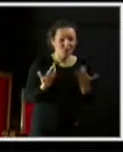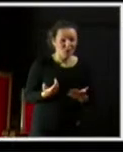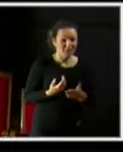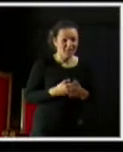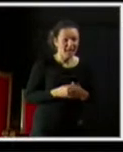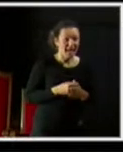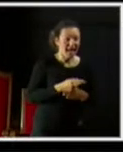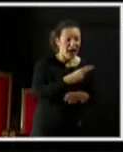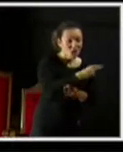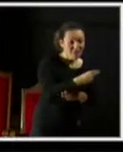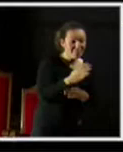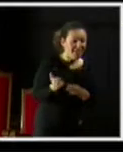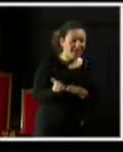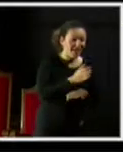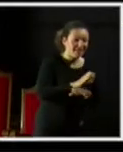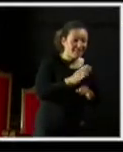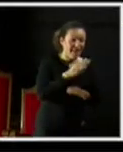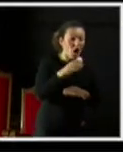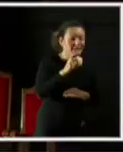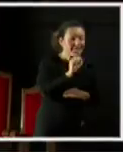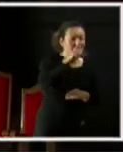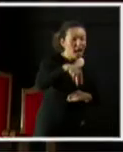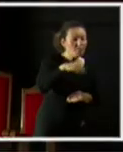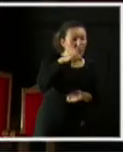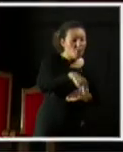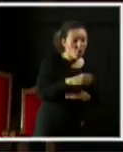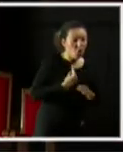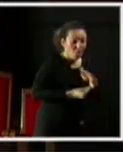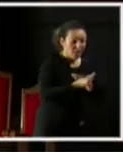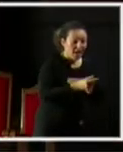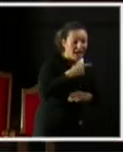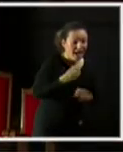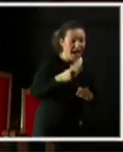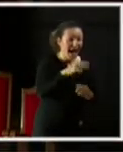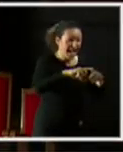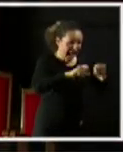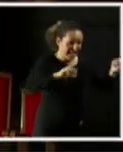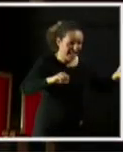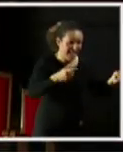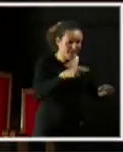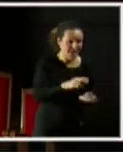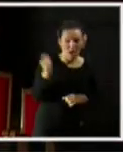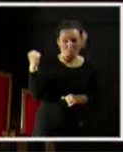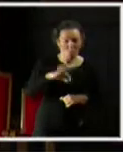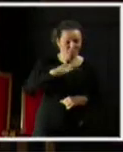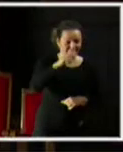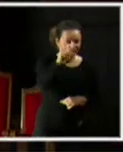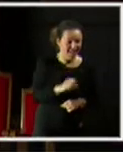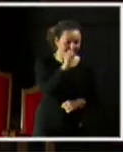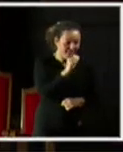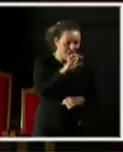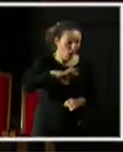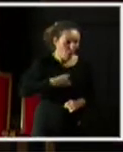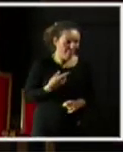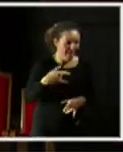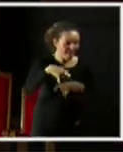dos anteriores las especies anteriores salmón y la anguila es por motivo de reproducción el peter anguila este supongo que los bailes eso también lo hace por motivos reproductivos pero no